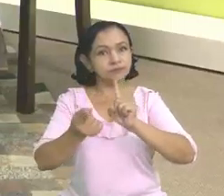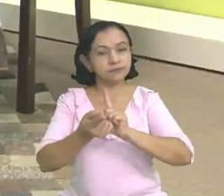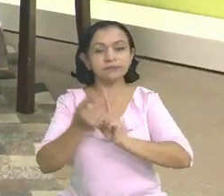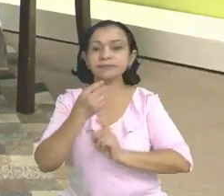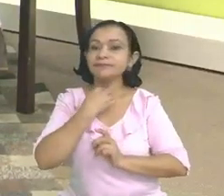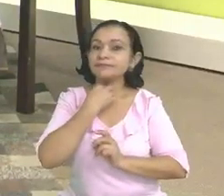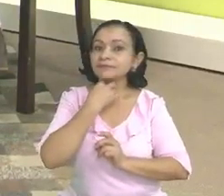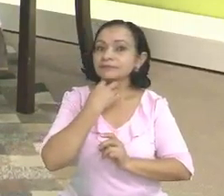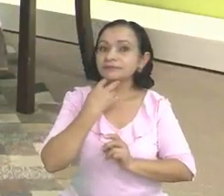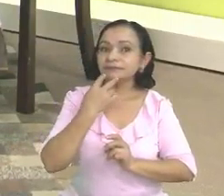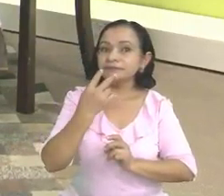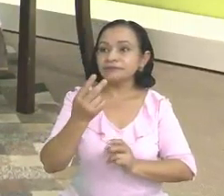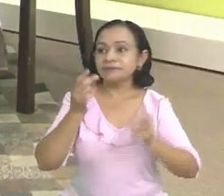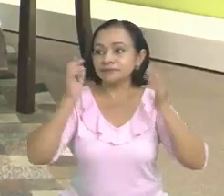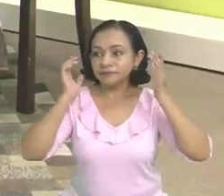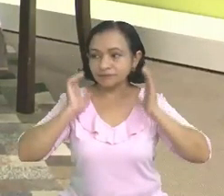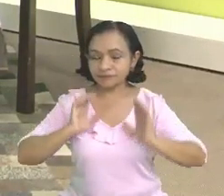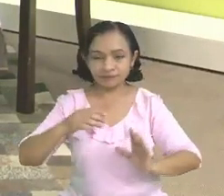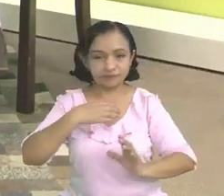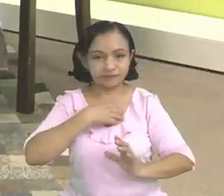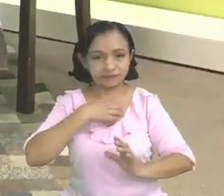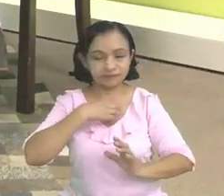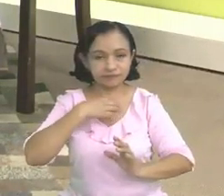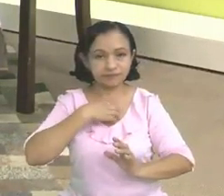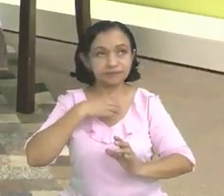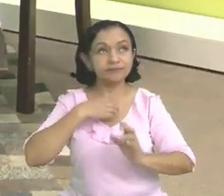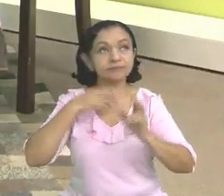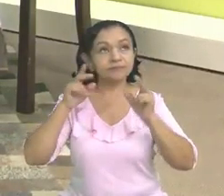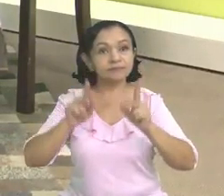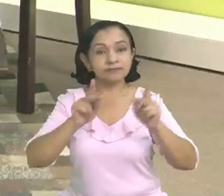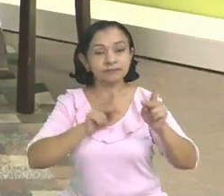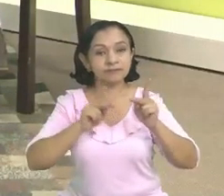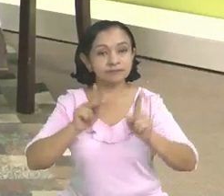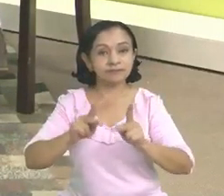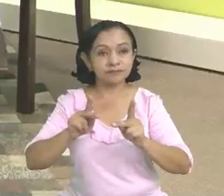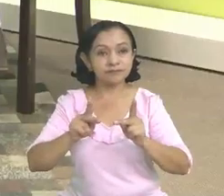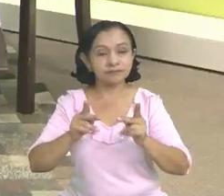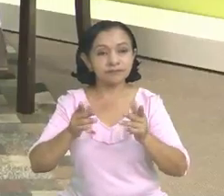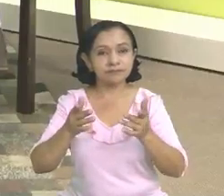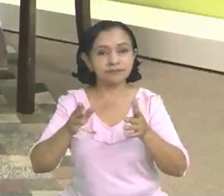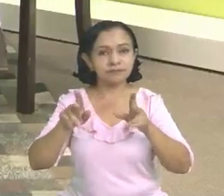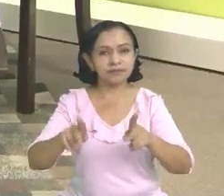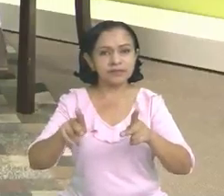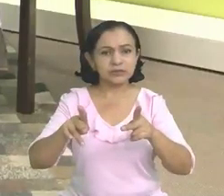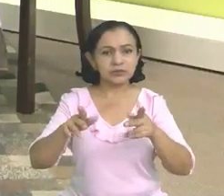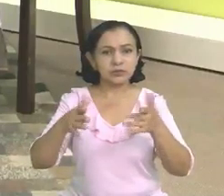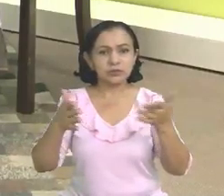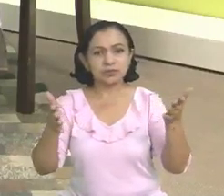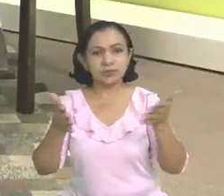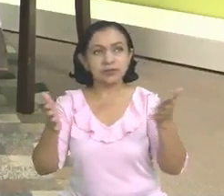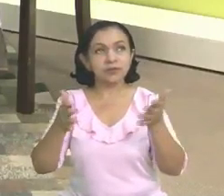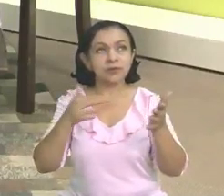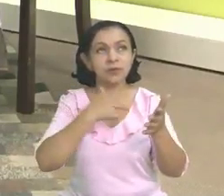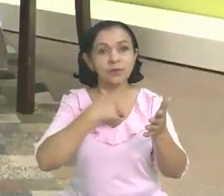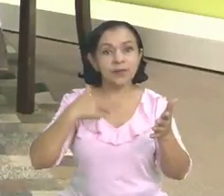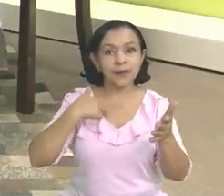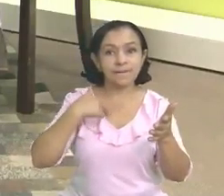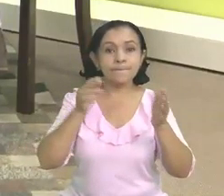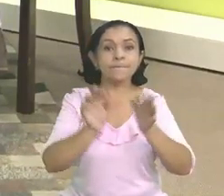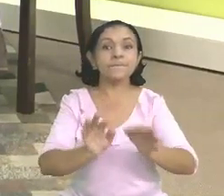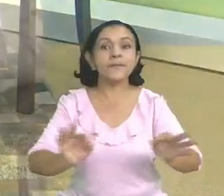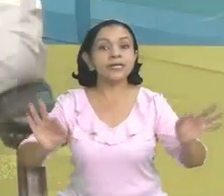de la voz, el cambio de comportamiento, de que si antes yo era más inquieto, ahora estoy más quieto. Recordemos que lo más importante